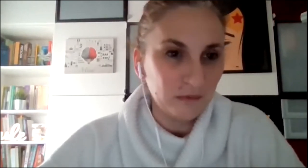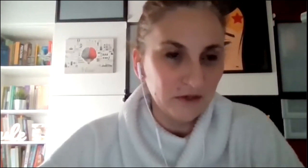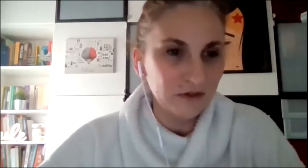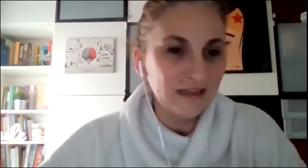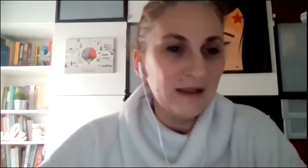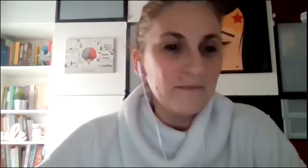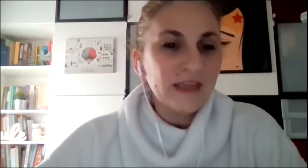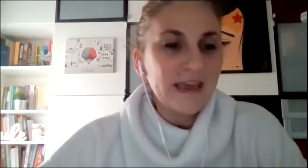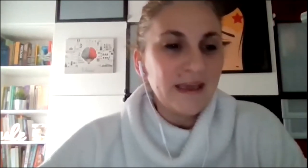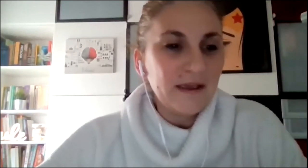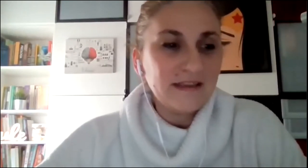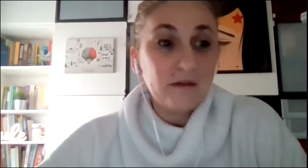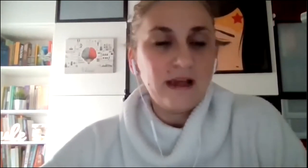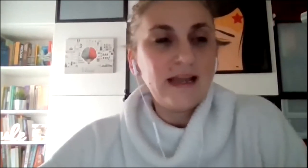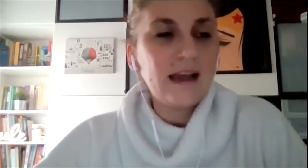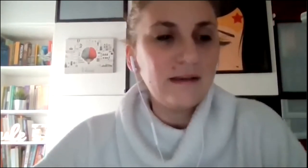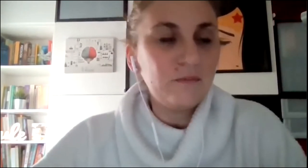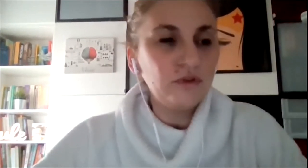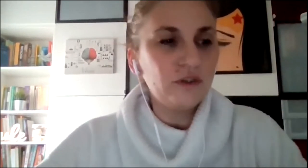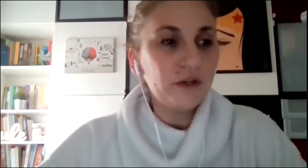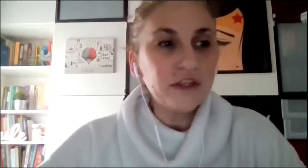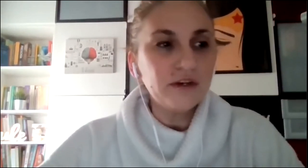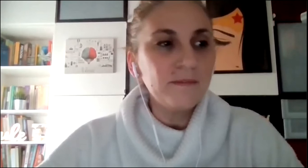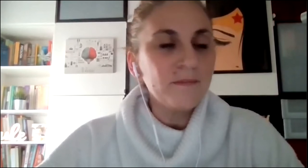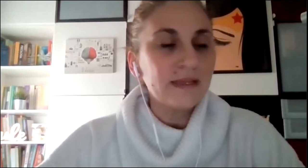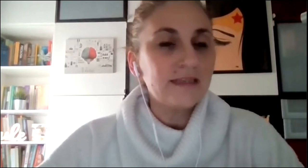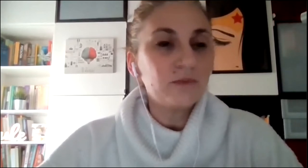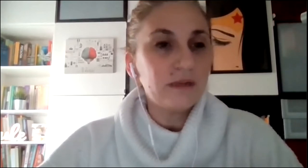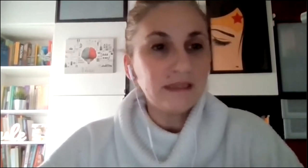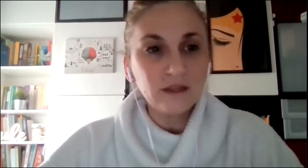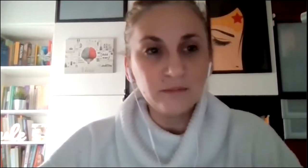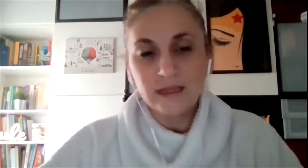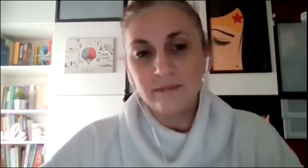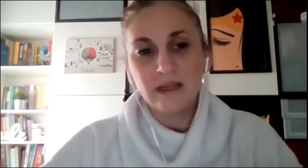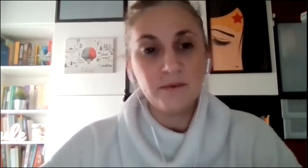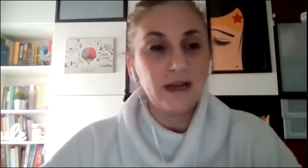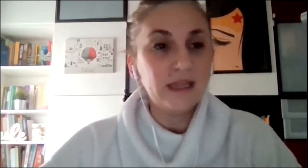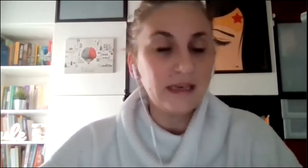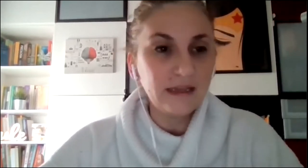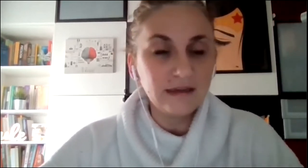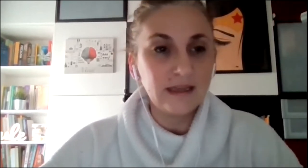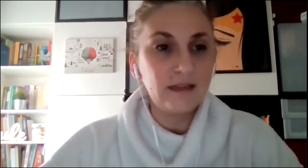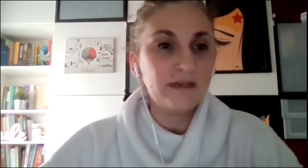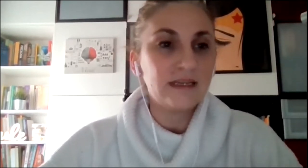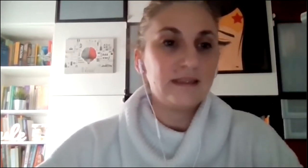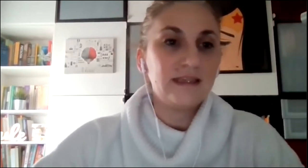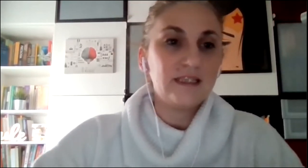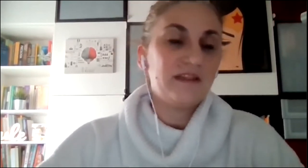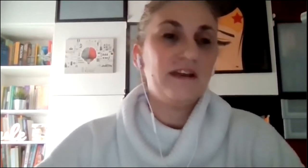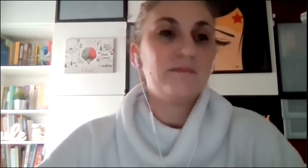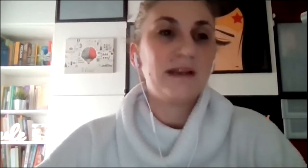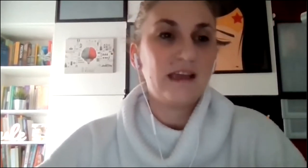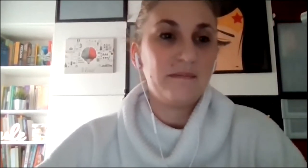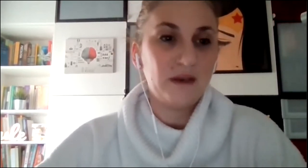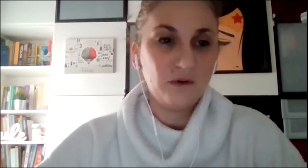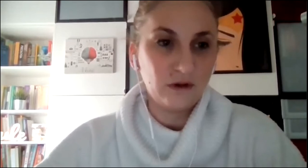servicio público, ¿no? Llevado al punto del ocio, estás muy limitado porque, por ejemplo, ir al cine requiere de unas características